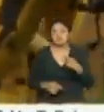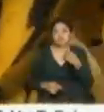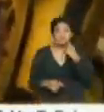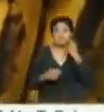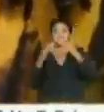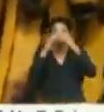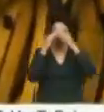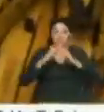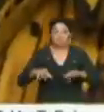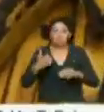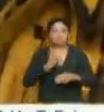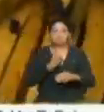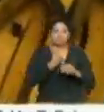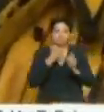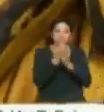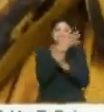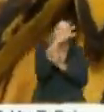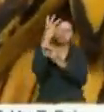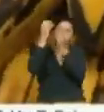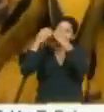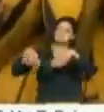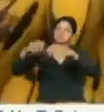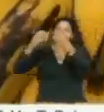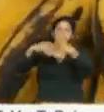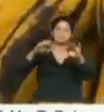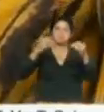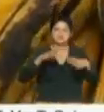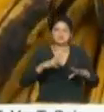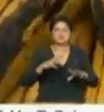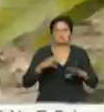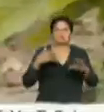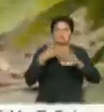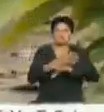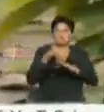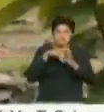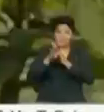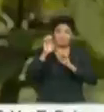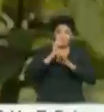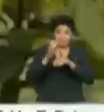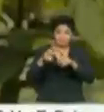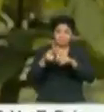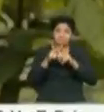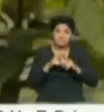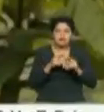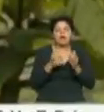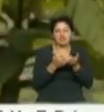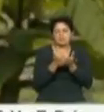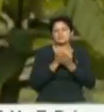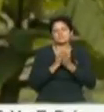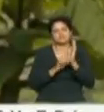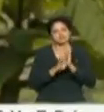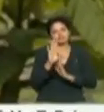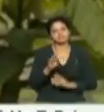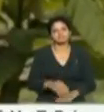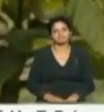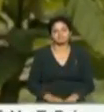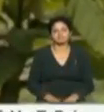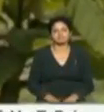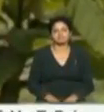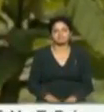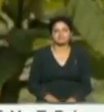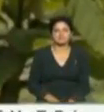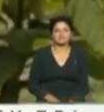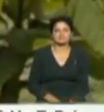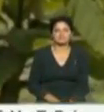lo perdió todo, pero con el crédito que le otorgó Ban Ecuador, pudo iniciar de nuevo. Los agricultores, es un logro que venga a una oficina